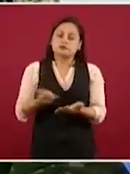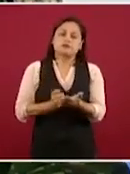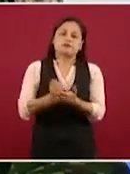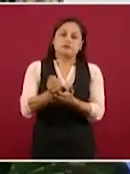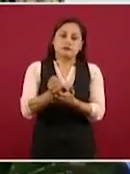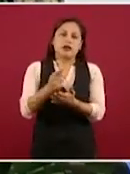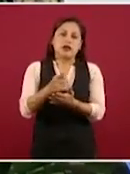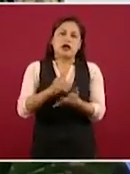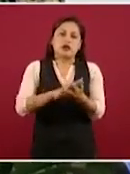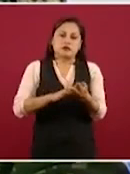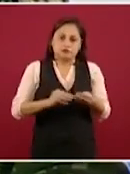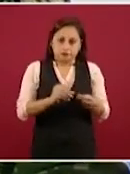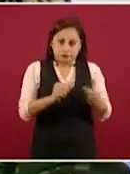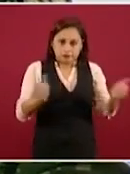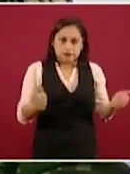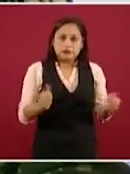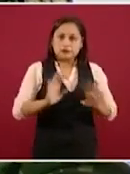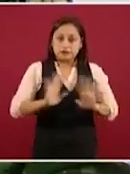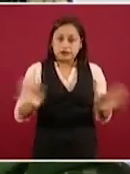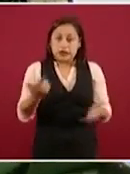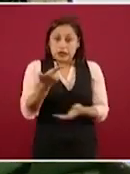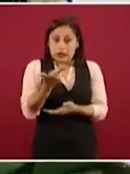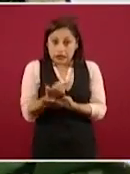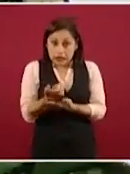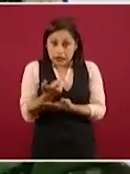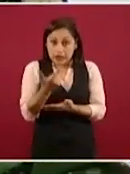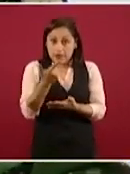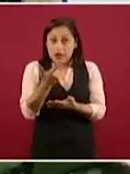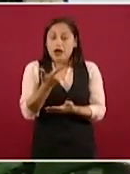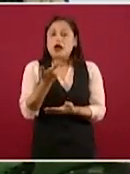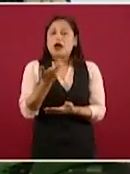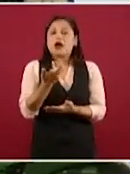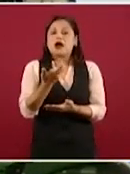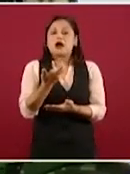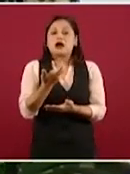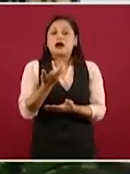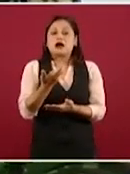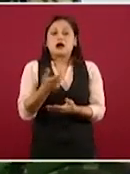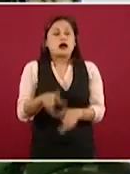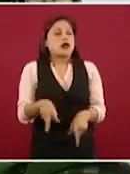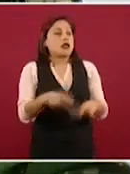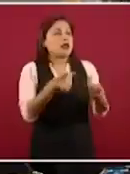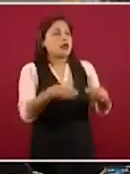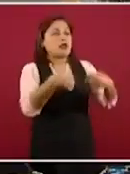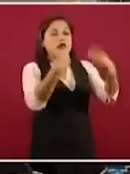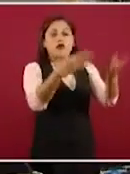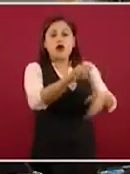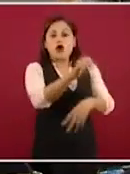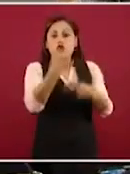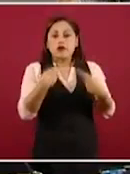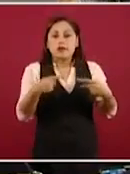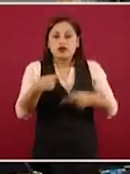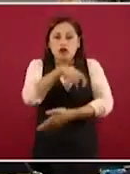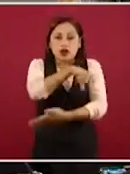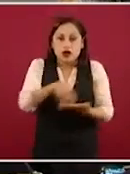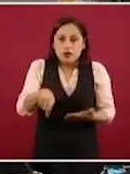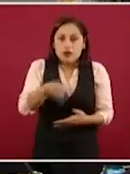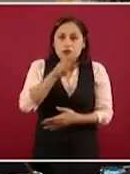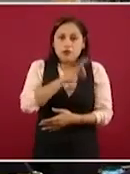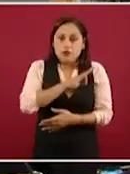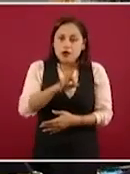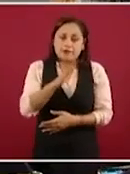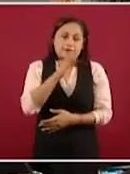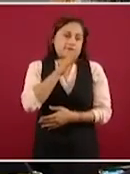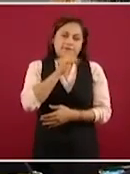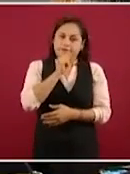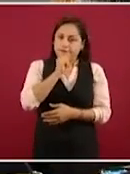circulación, ya no van a ser armas que en algún momento puedan llegar a manos de la sociedad o inclusive de jóvenes. Ya